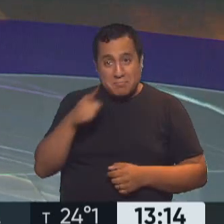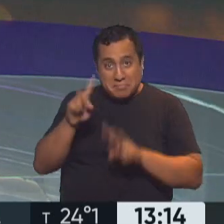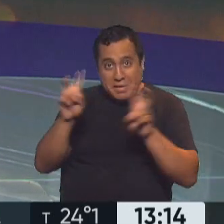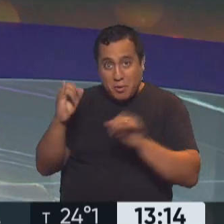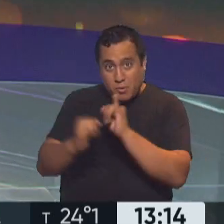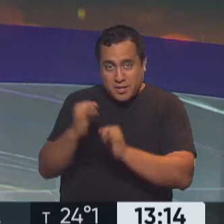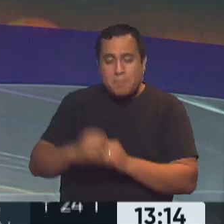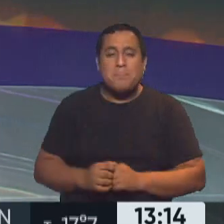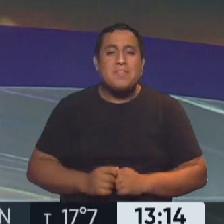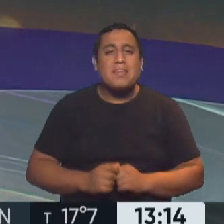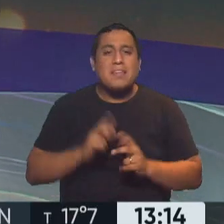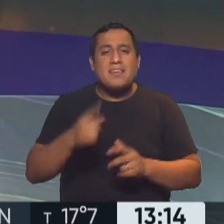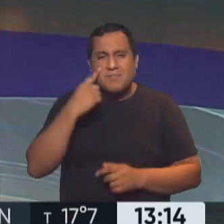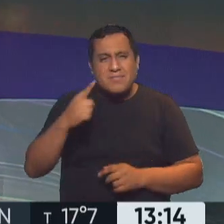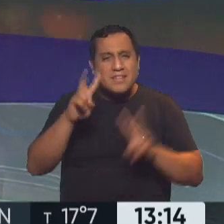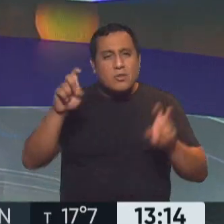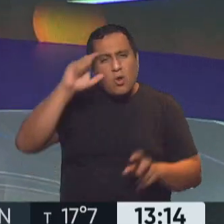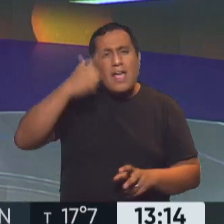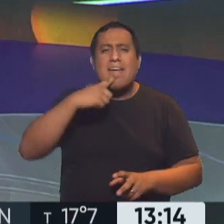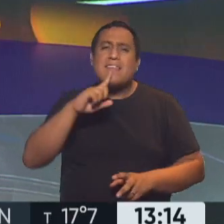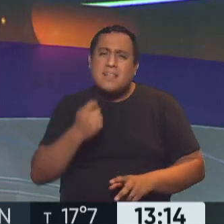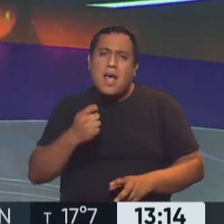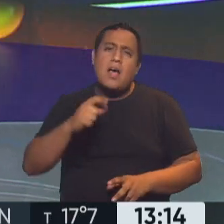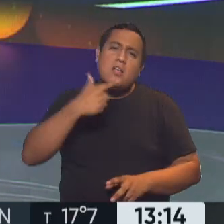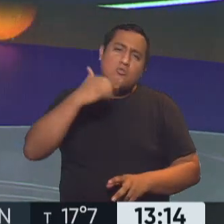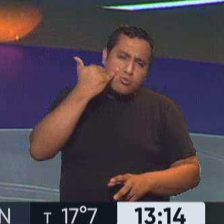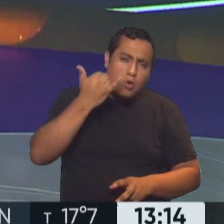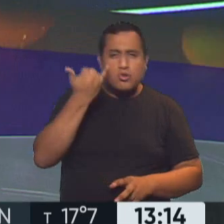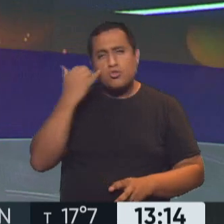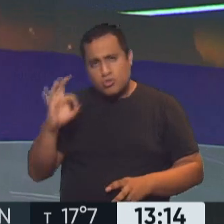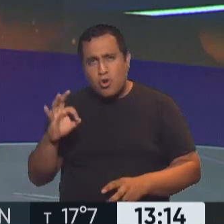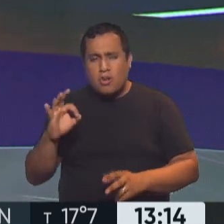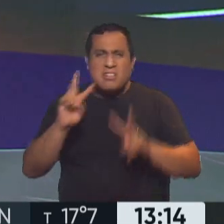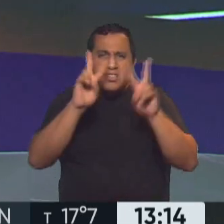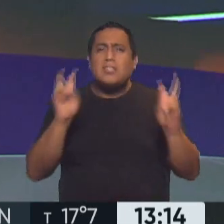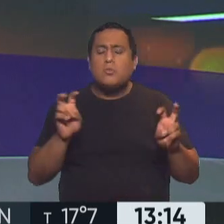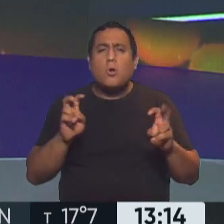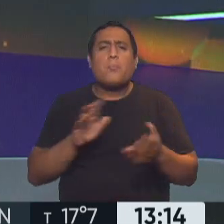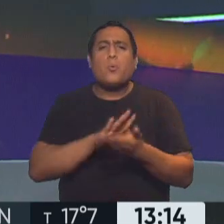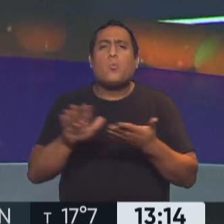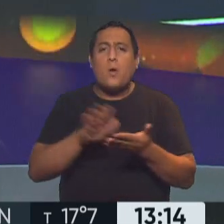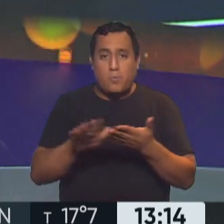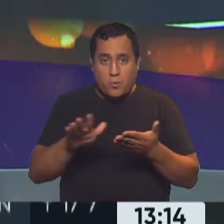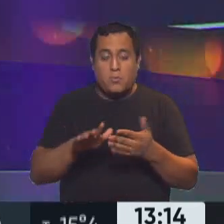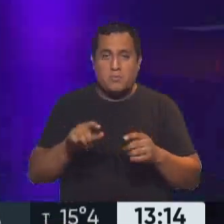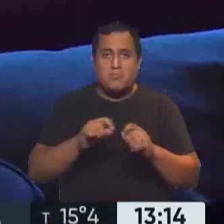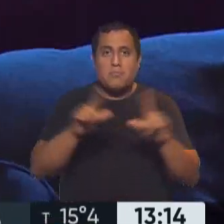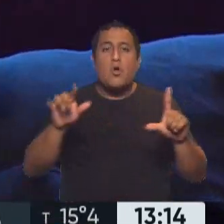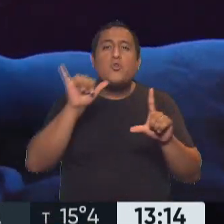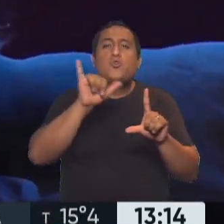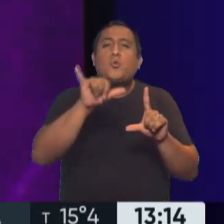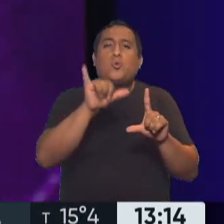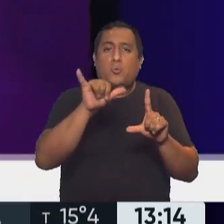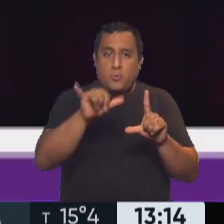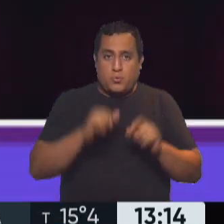Esta soy yo, es el título elegido para una serie de capítulos que conforman un nuevo programa que se ve en el YouTube